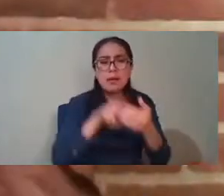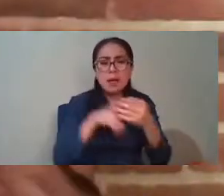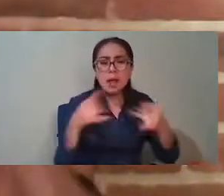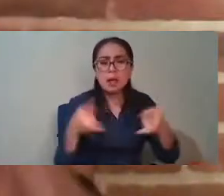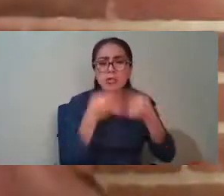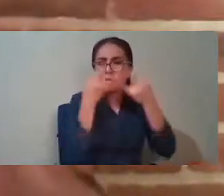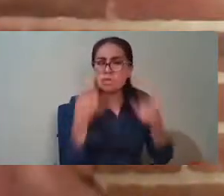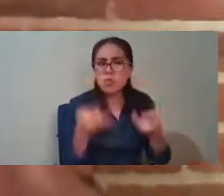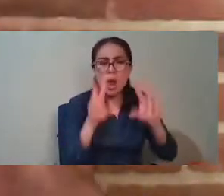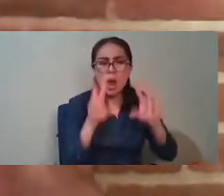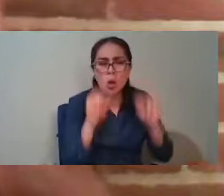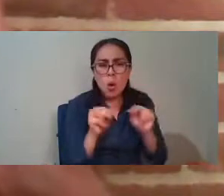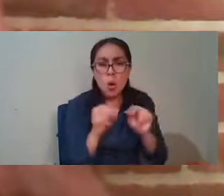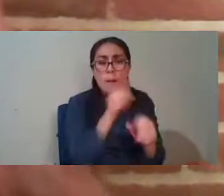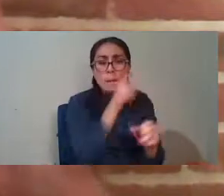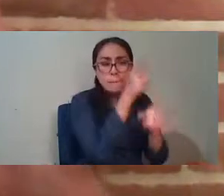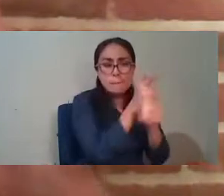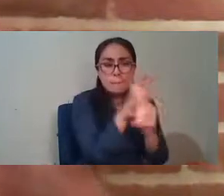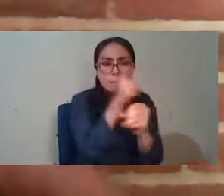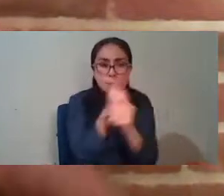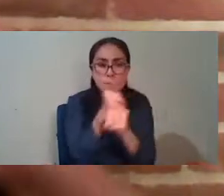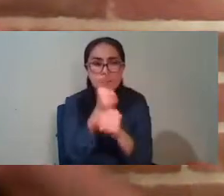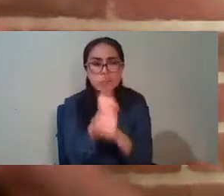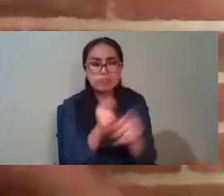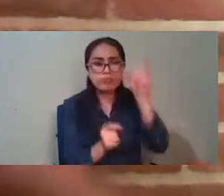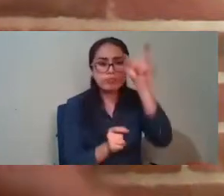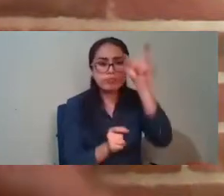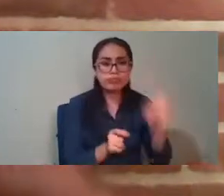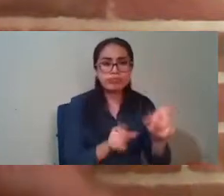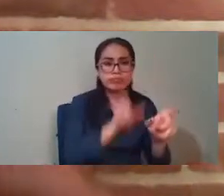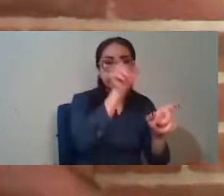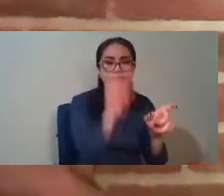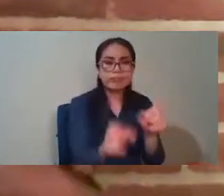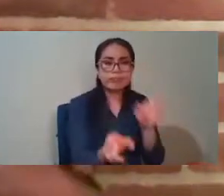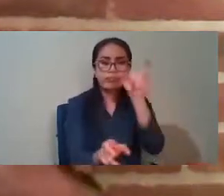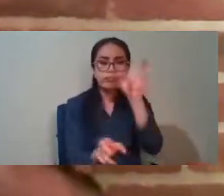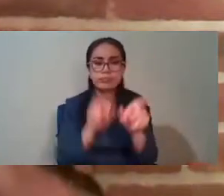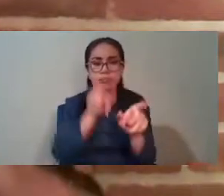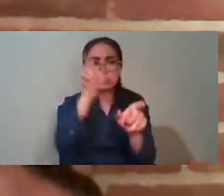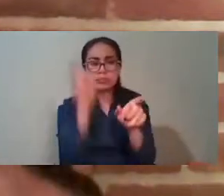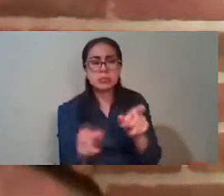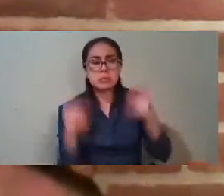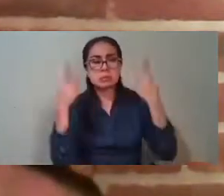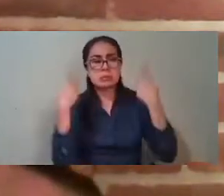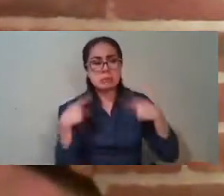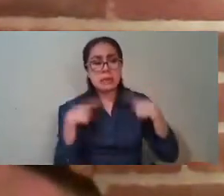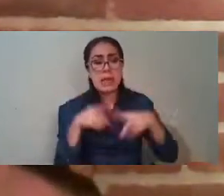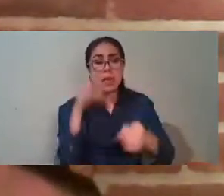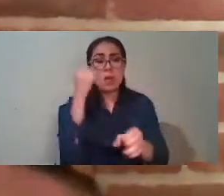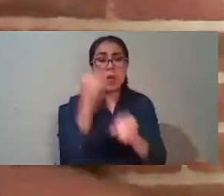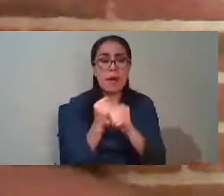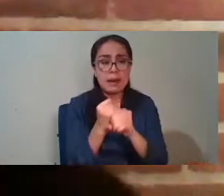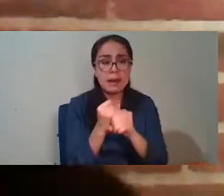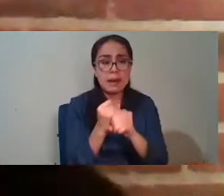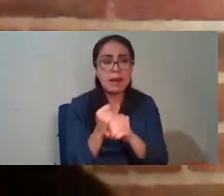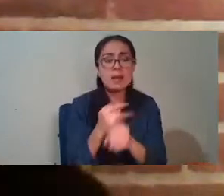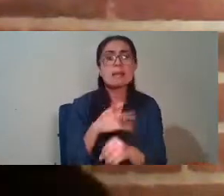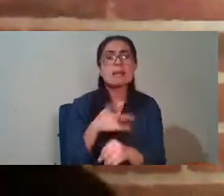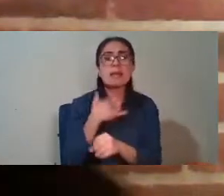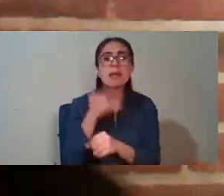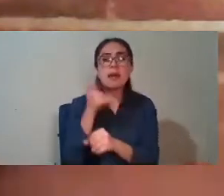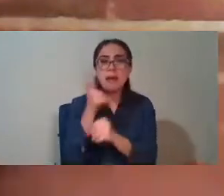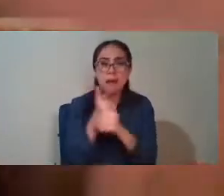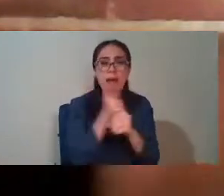ellos crea sentido, es un acto inteligente que puede ser leído por sobre encima de lo que el argumento dice.